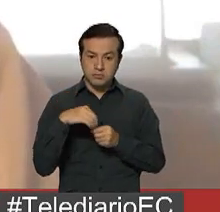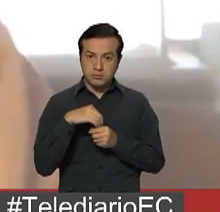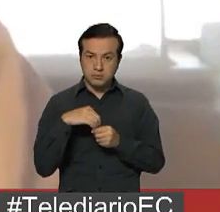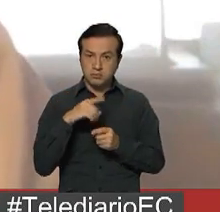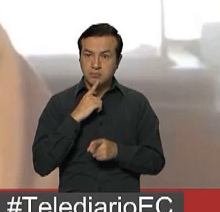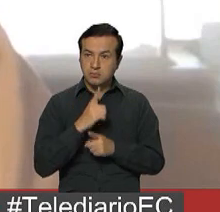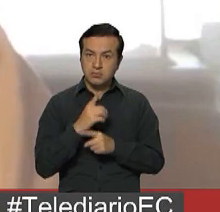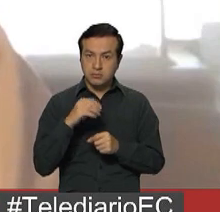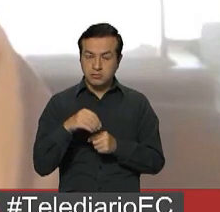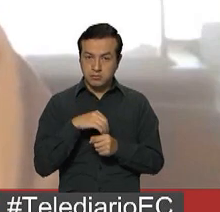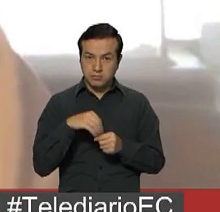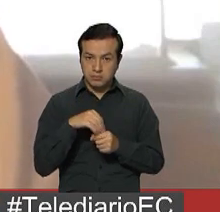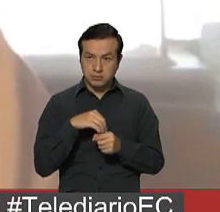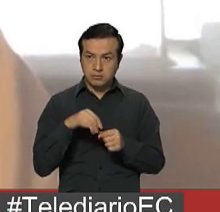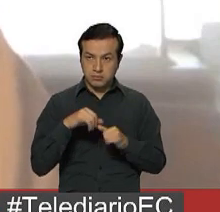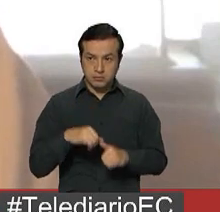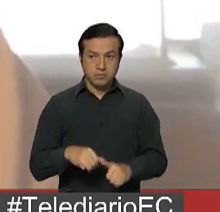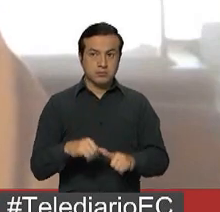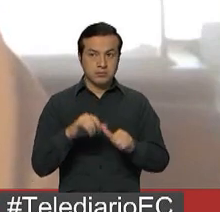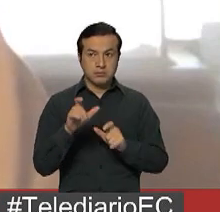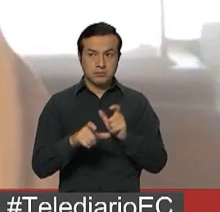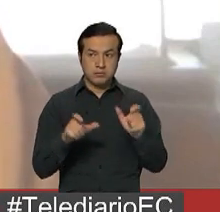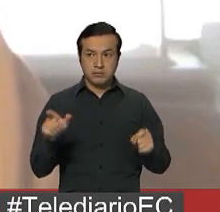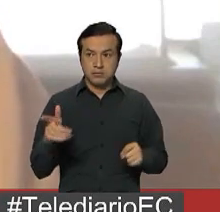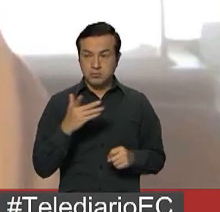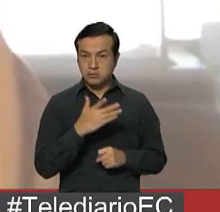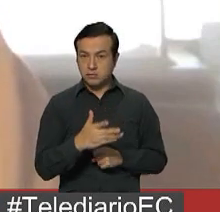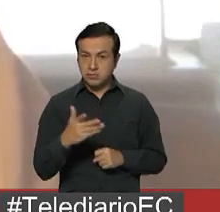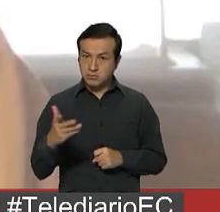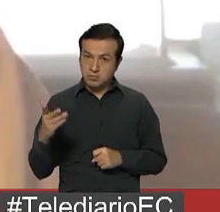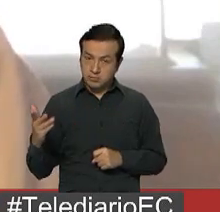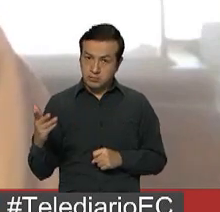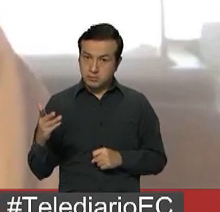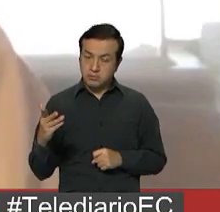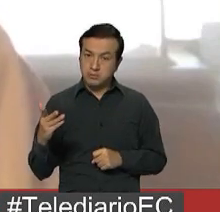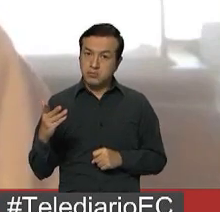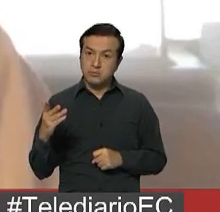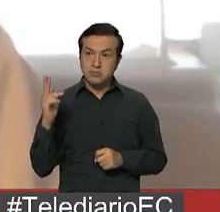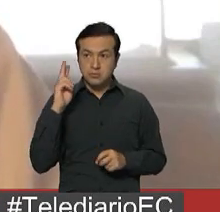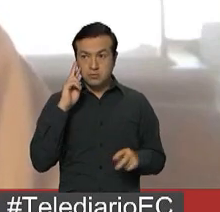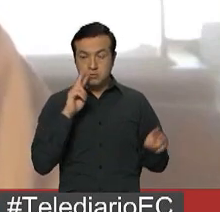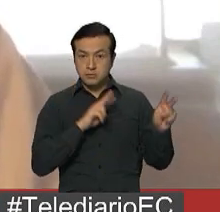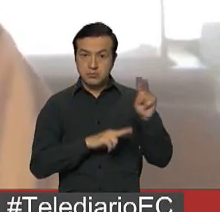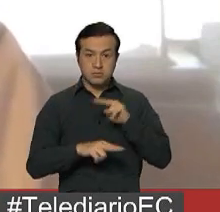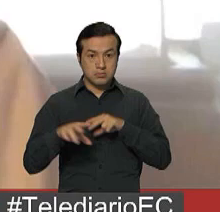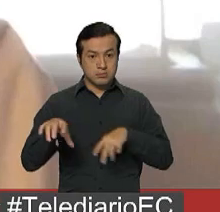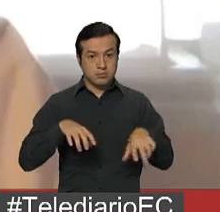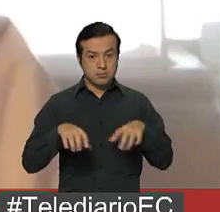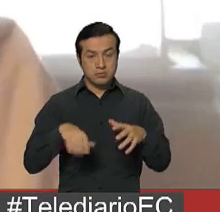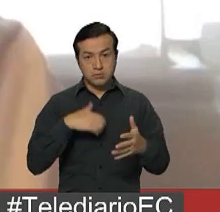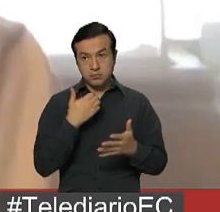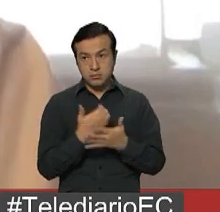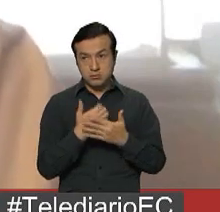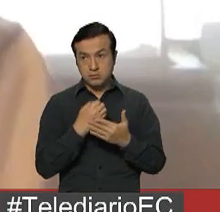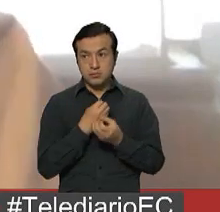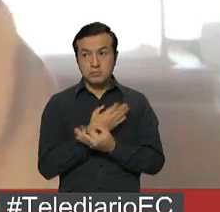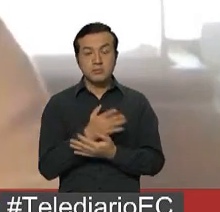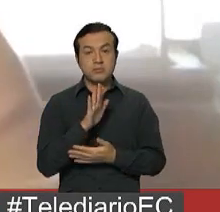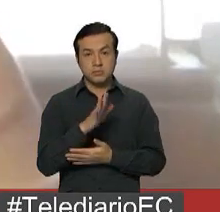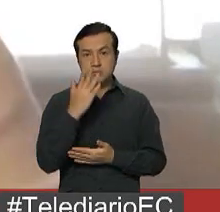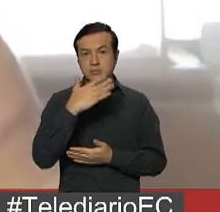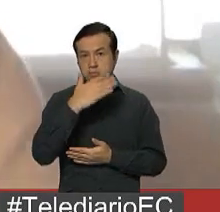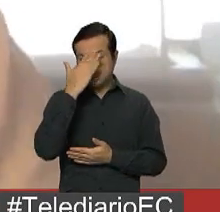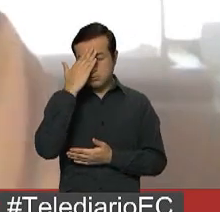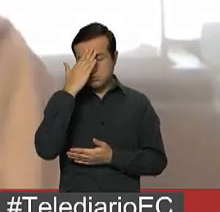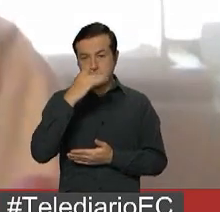en la medida en que se va a ir ya restableciendo la actividad económica usted tenga la seguridad